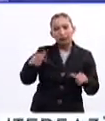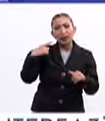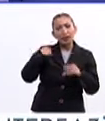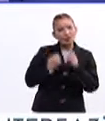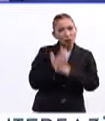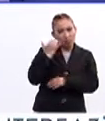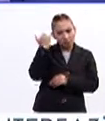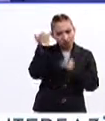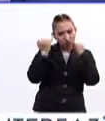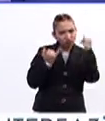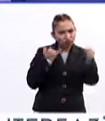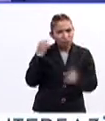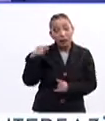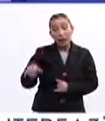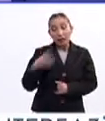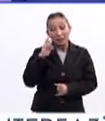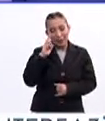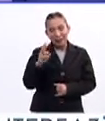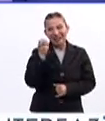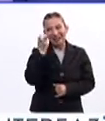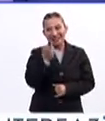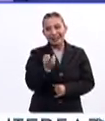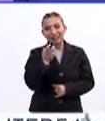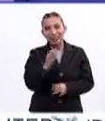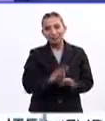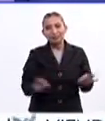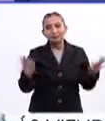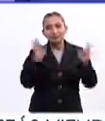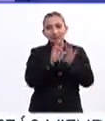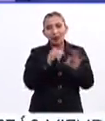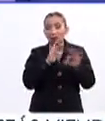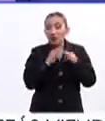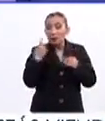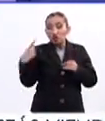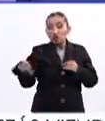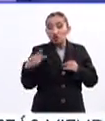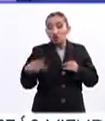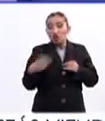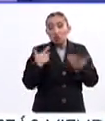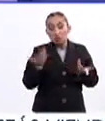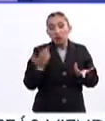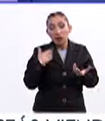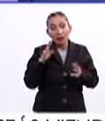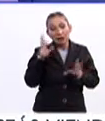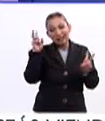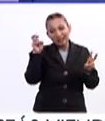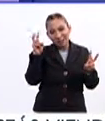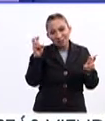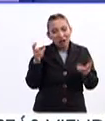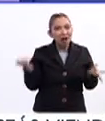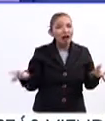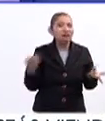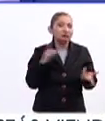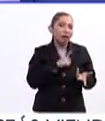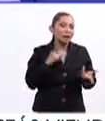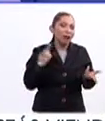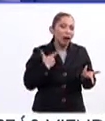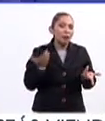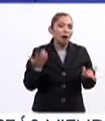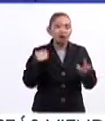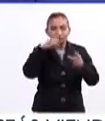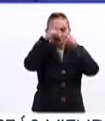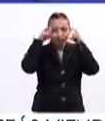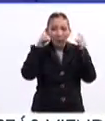la innovación, y bueno, pues veíamos esta importante estrategia que ellos manejan y también con temas que tienen que ver con la cuestión